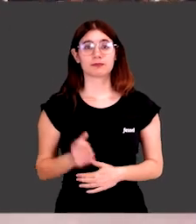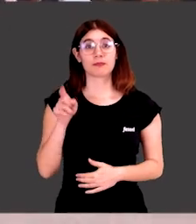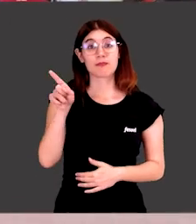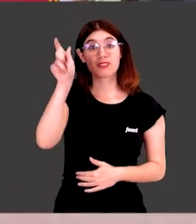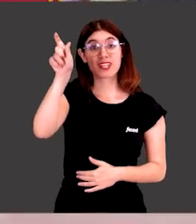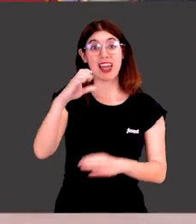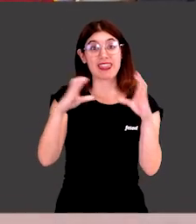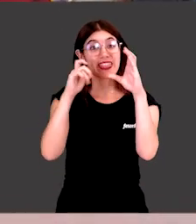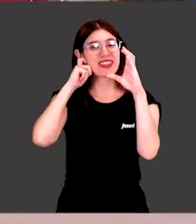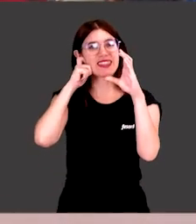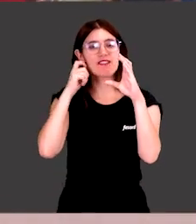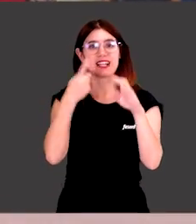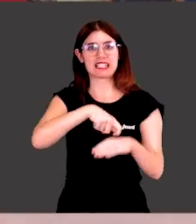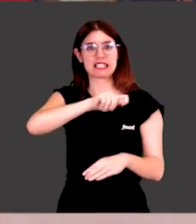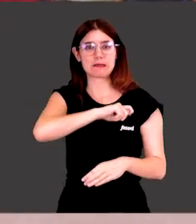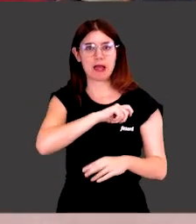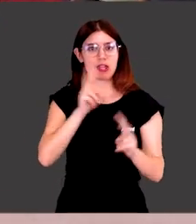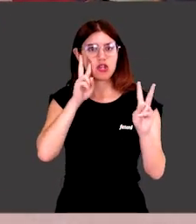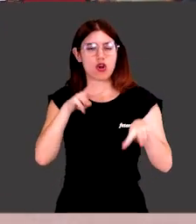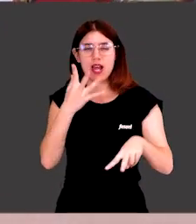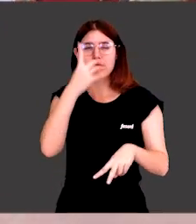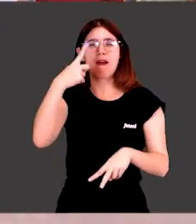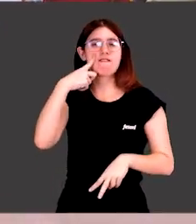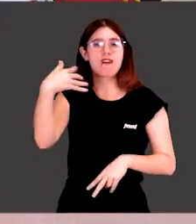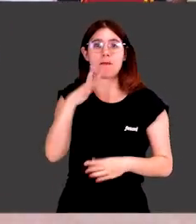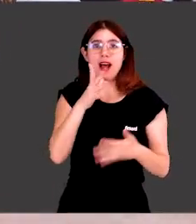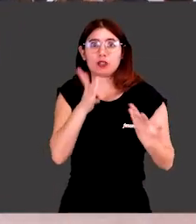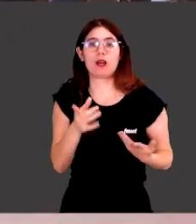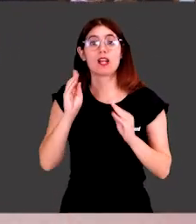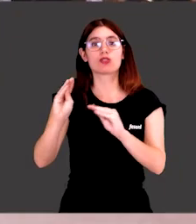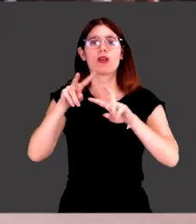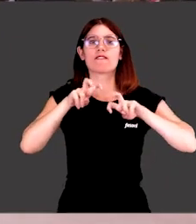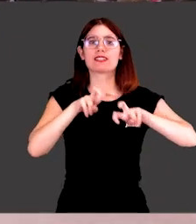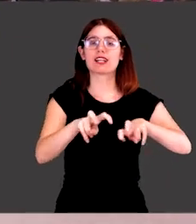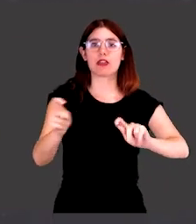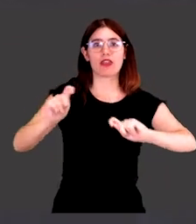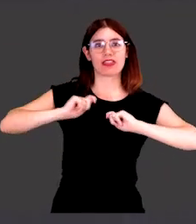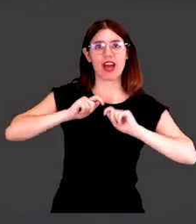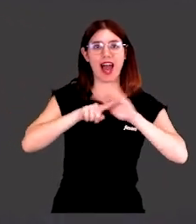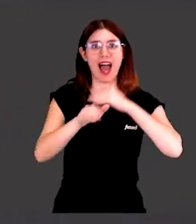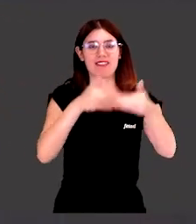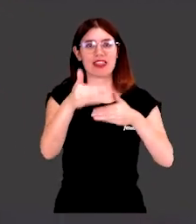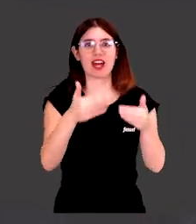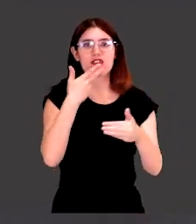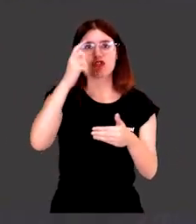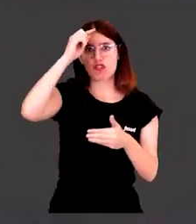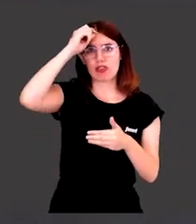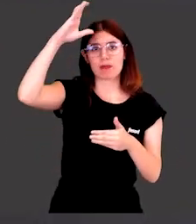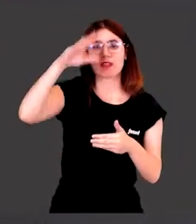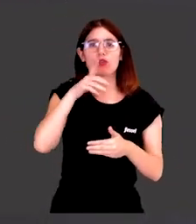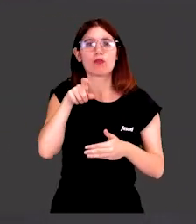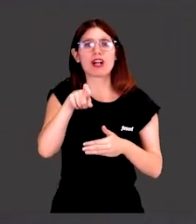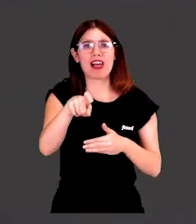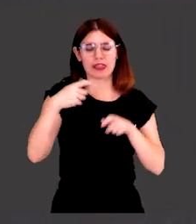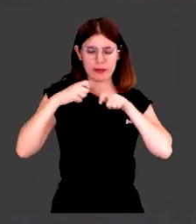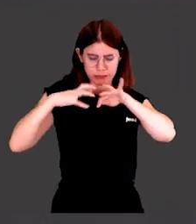Es una de las científicas españolas más prestigiosas de la actualidad. Su investigación ha permitido avanzar en el conocimiento sobre cómo